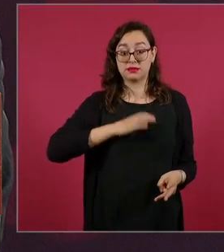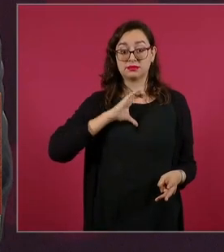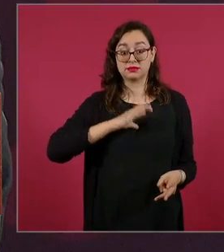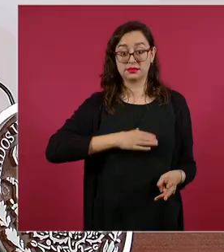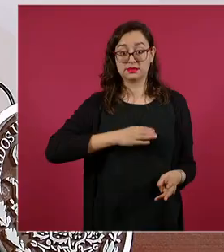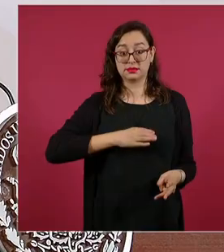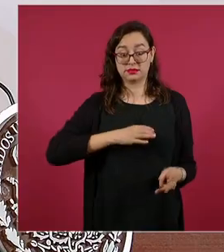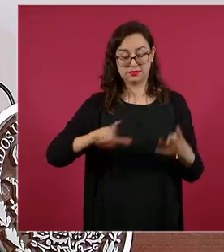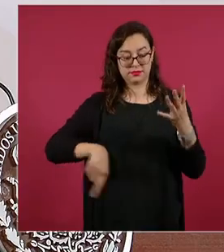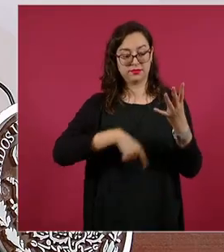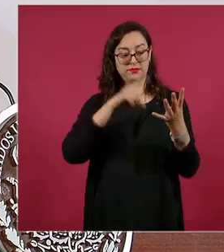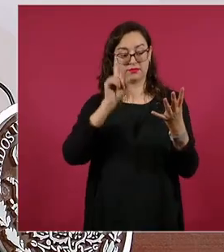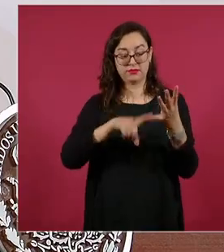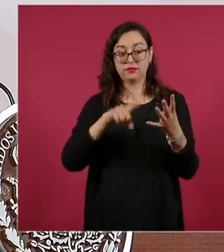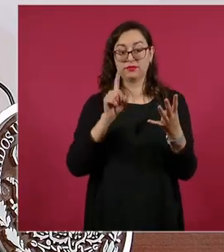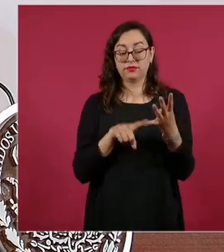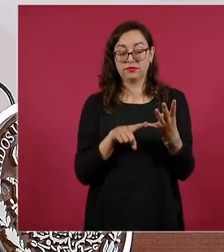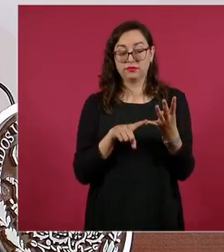y cuatro